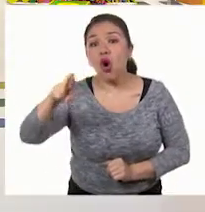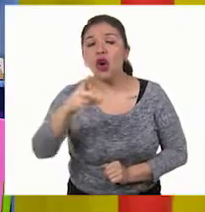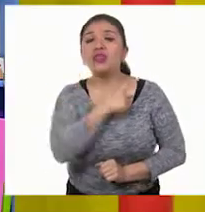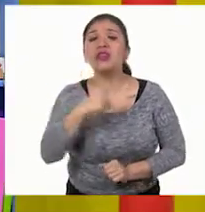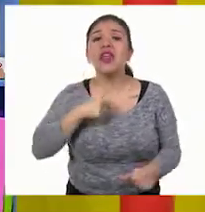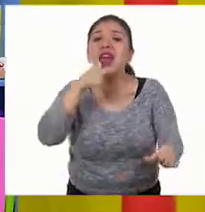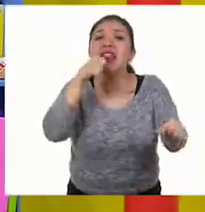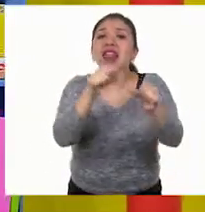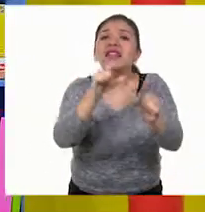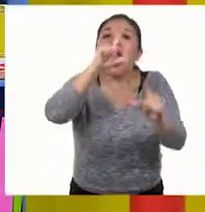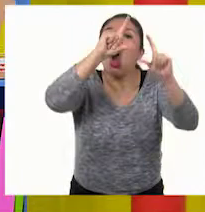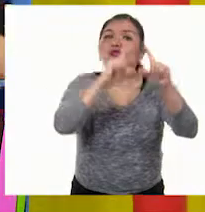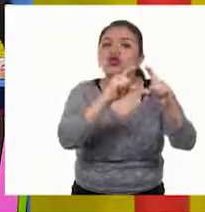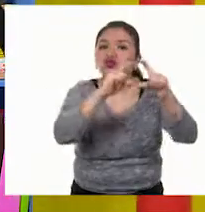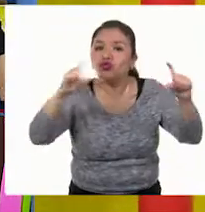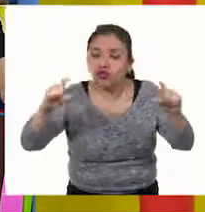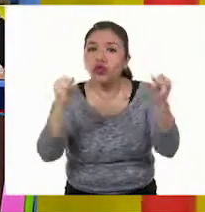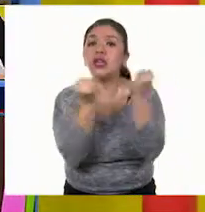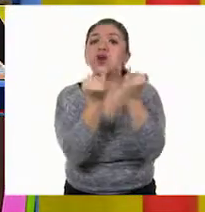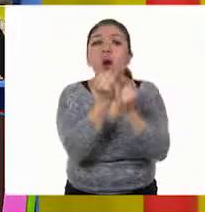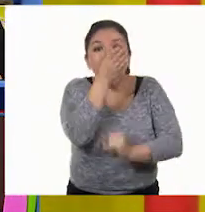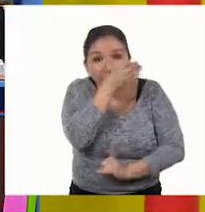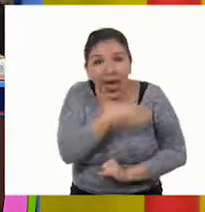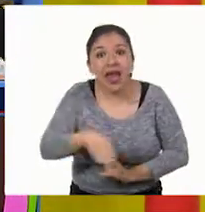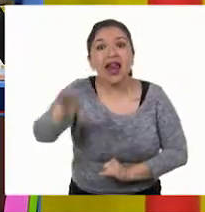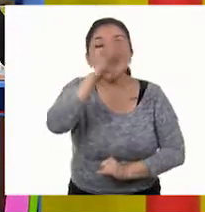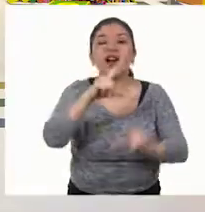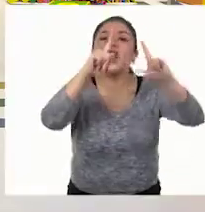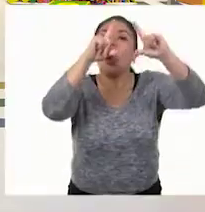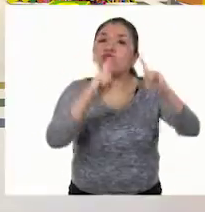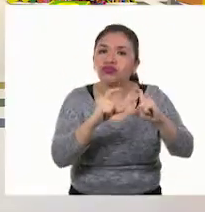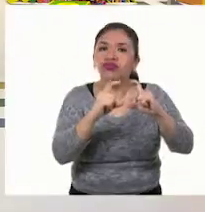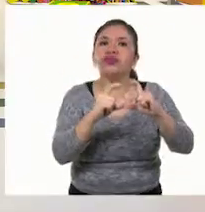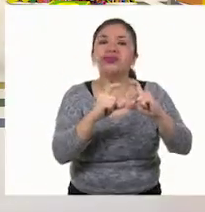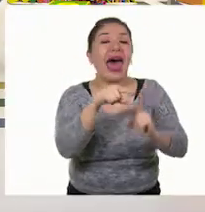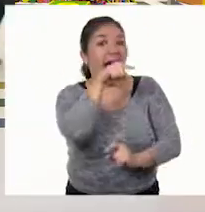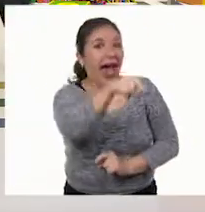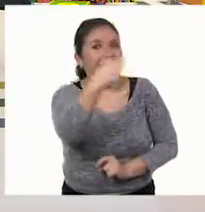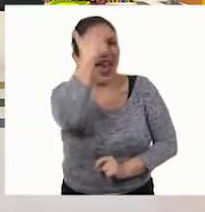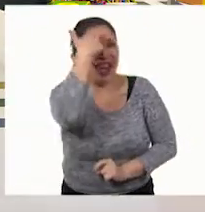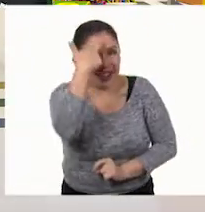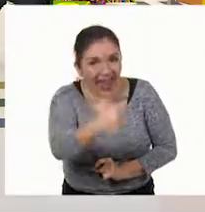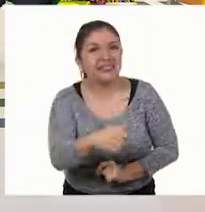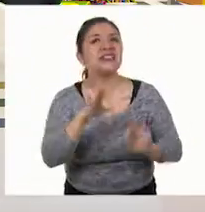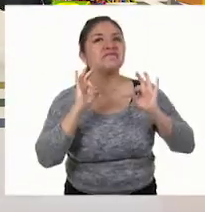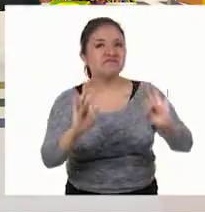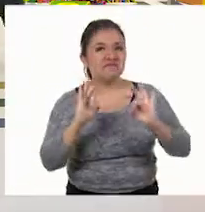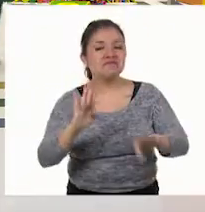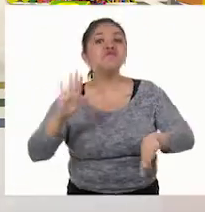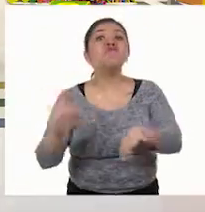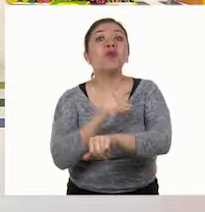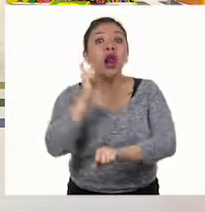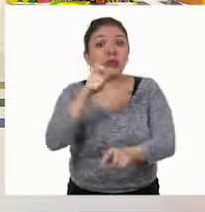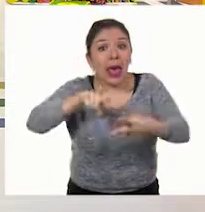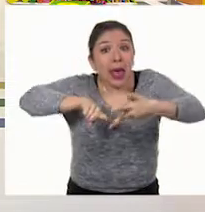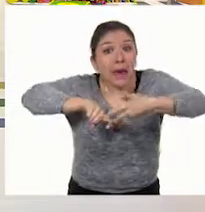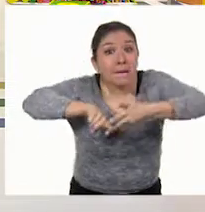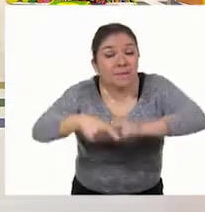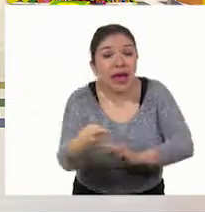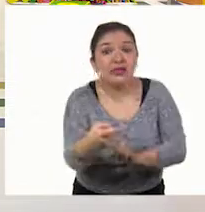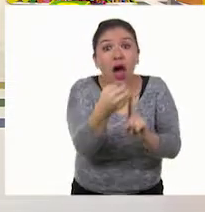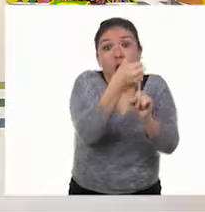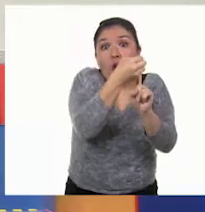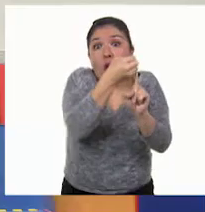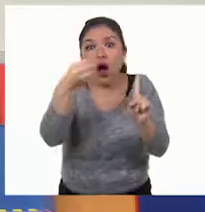minúscula y que elefante también va con minúscula. Ah, ok. Tienen razón porque no estamos iniciando